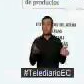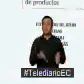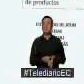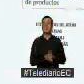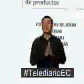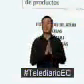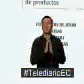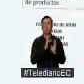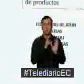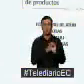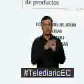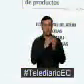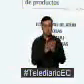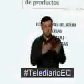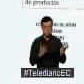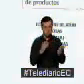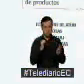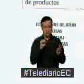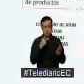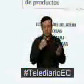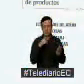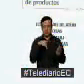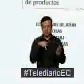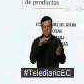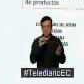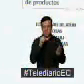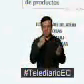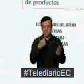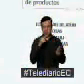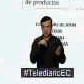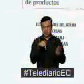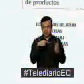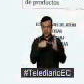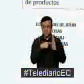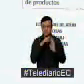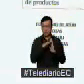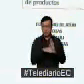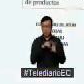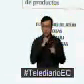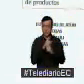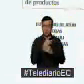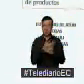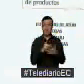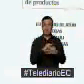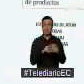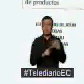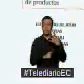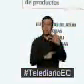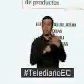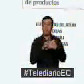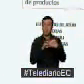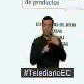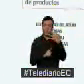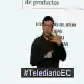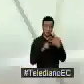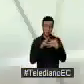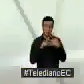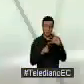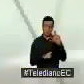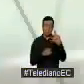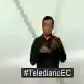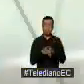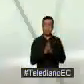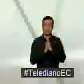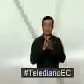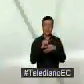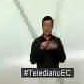solicitud de ingreso de los productos del SGP, del Sistema General de Preferencias. Acá hay cuatro productos, de hecho hay un poco más, que se han